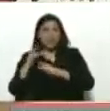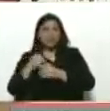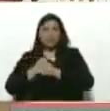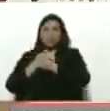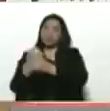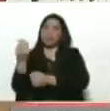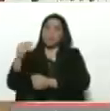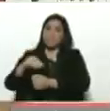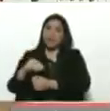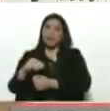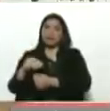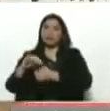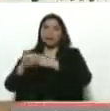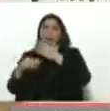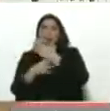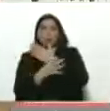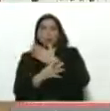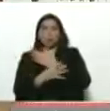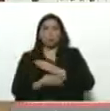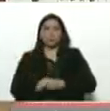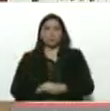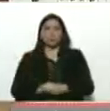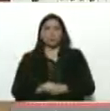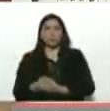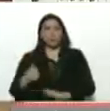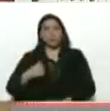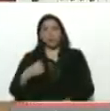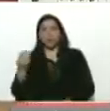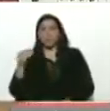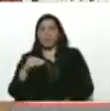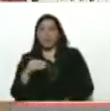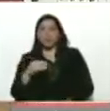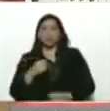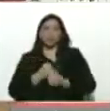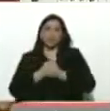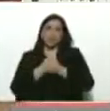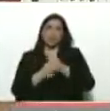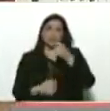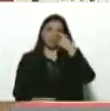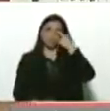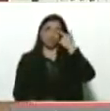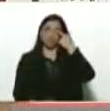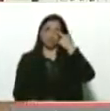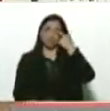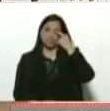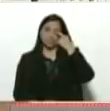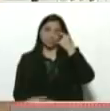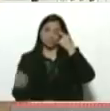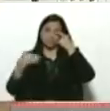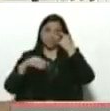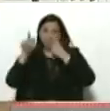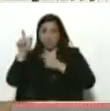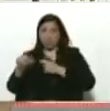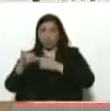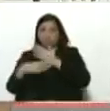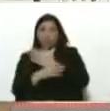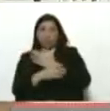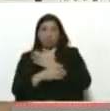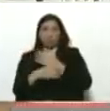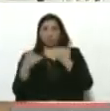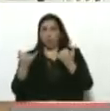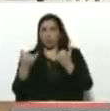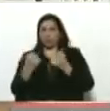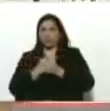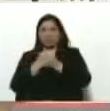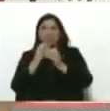Bueno, cualquiera puede querer más, puede ser querido más que Juanito Limaña. Juanito Limaña ahorita no lo quieren,